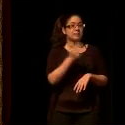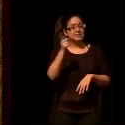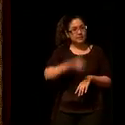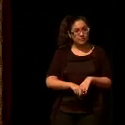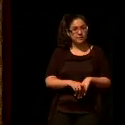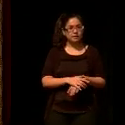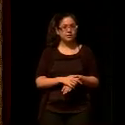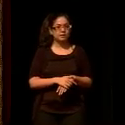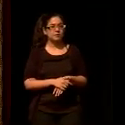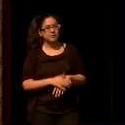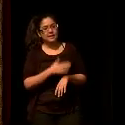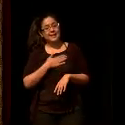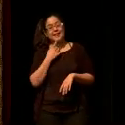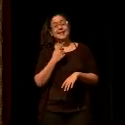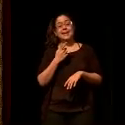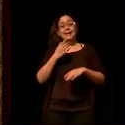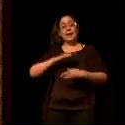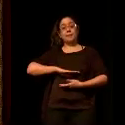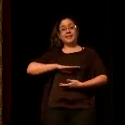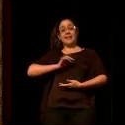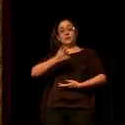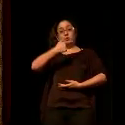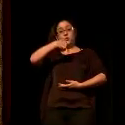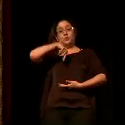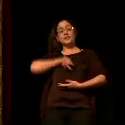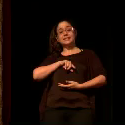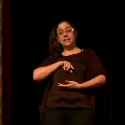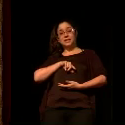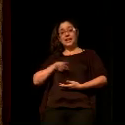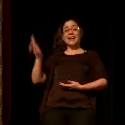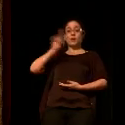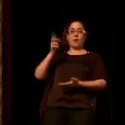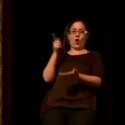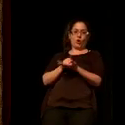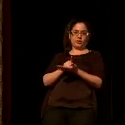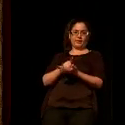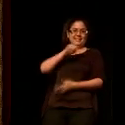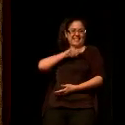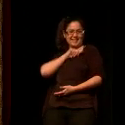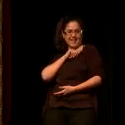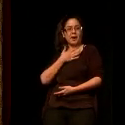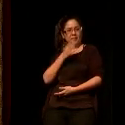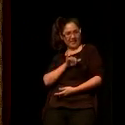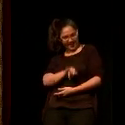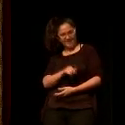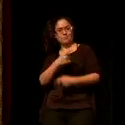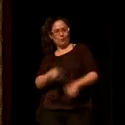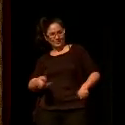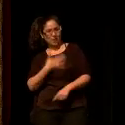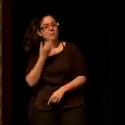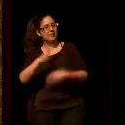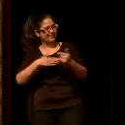resucitar nuestras capacidades artísticas recuperarlas y sentirnos capaces de hacer música